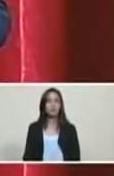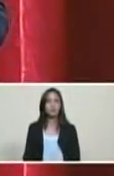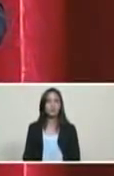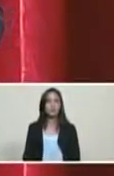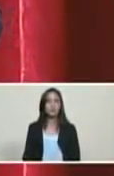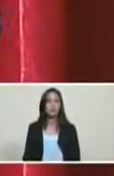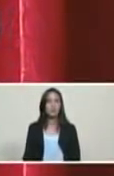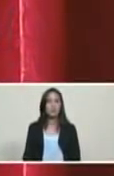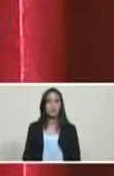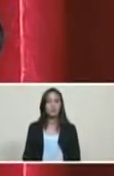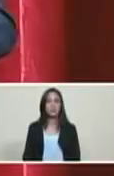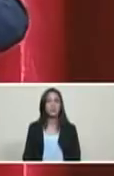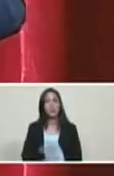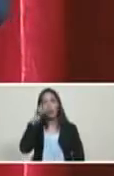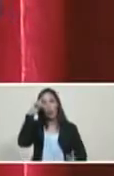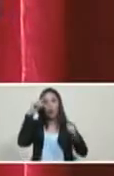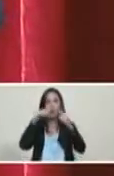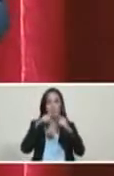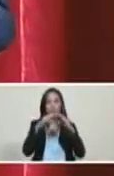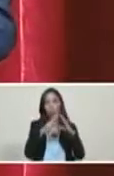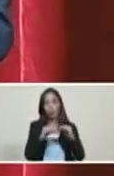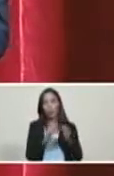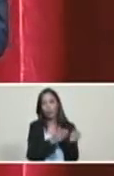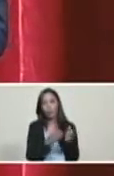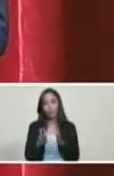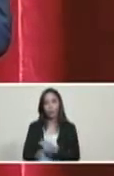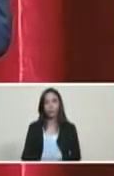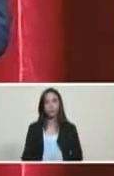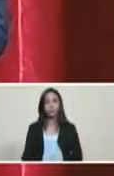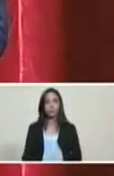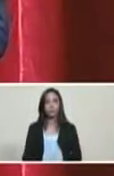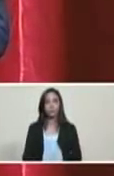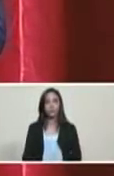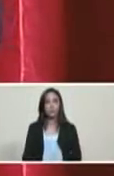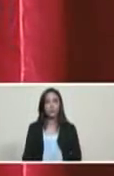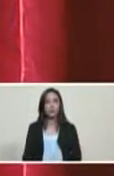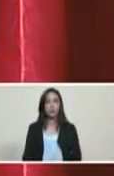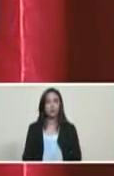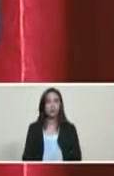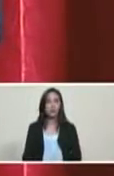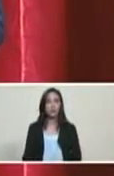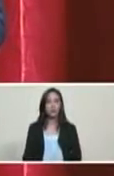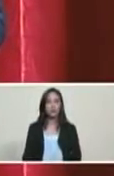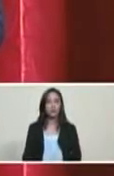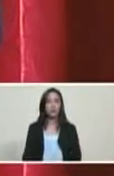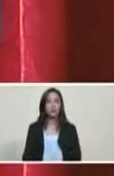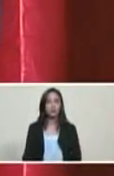Las tareas de descolonización hoy son muy distintas a las de la generación de libertadores.